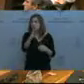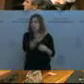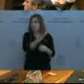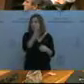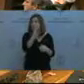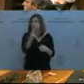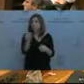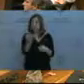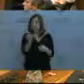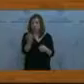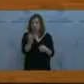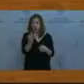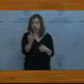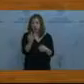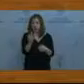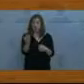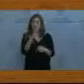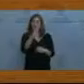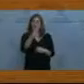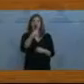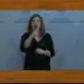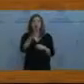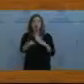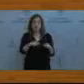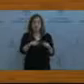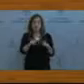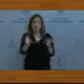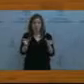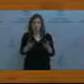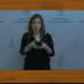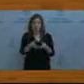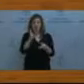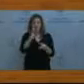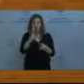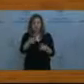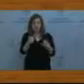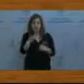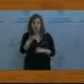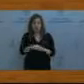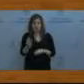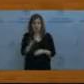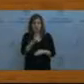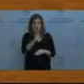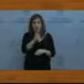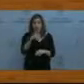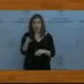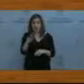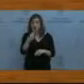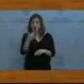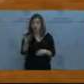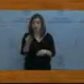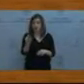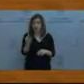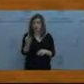dice es, simple y llanamente, que se cumpla la Directiva Comunitaria de Jerarquía de Residuos, que se cumplan las tres R's, ¿no? Que dicen que